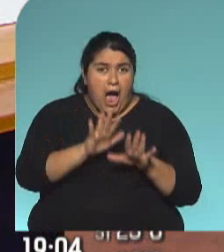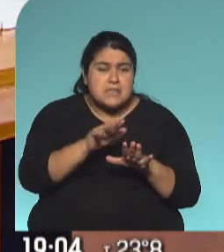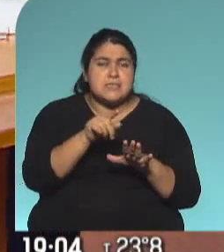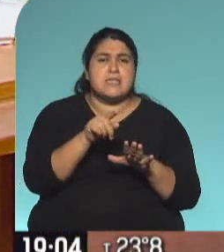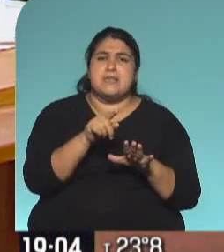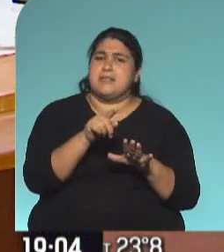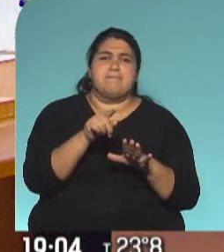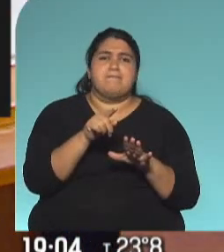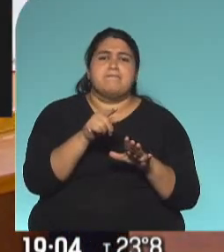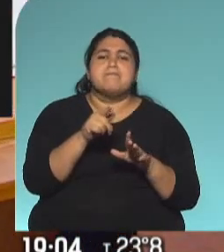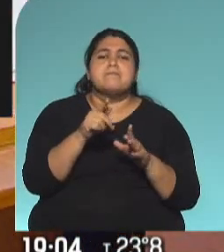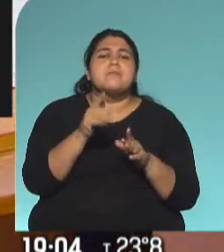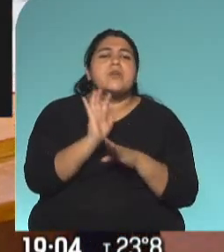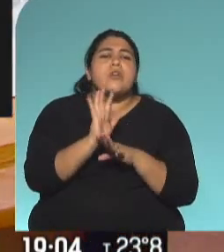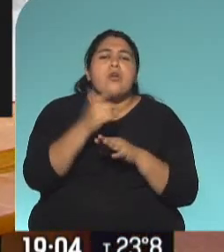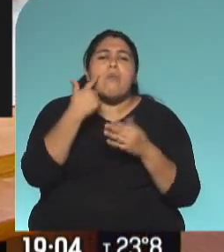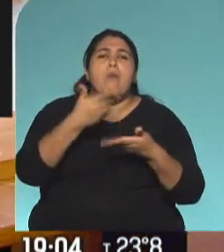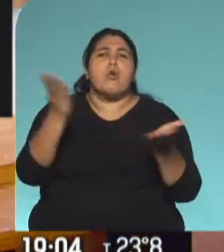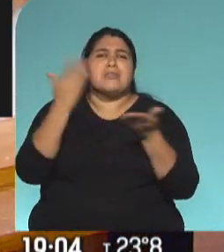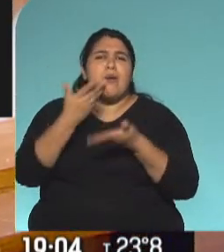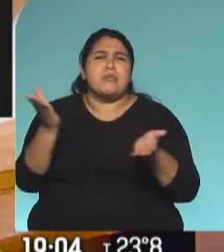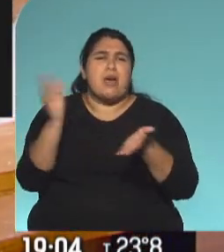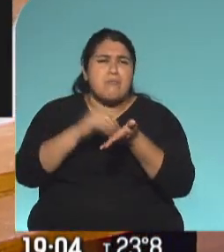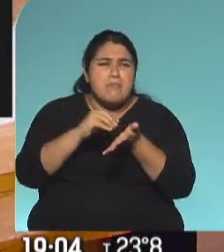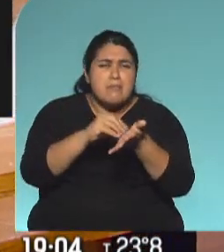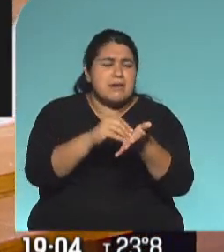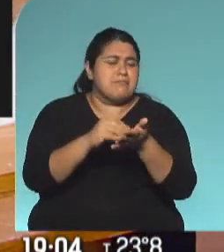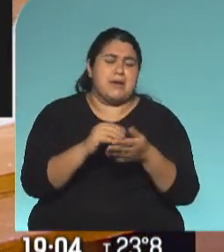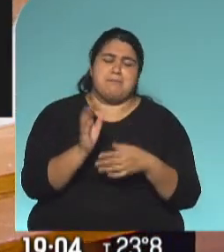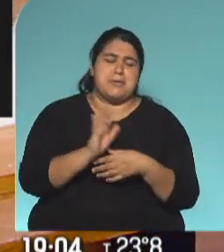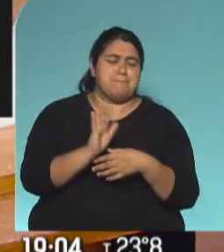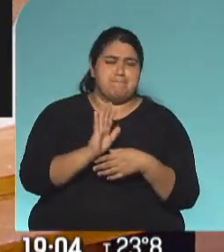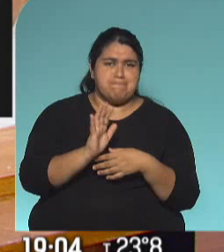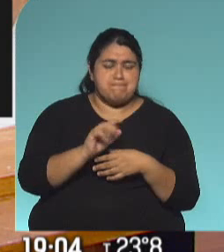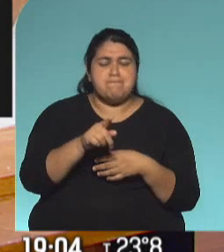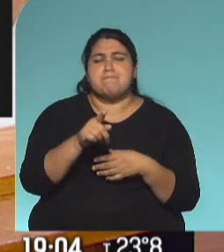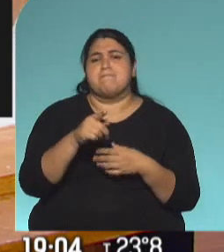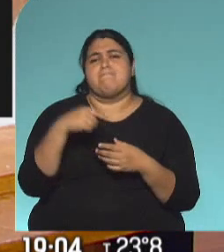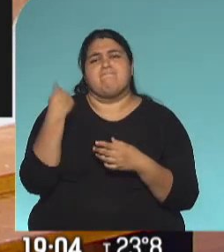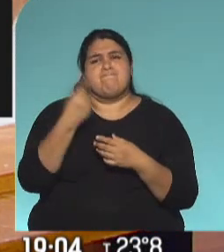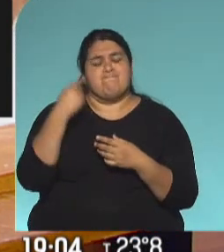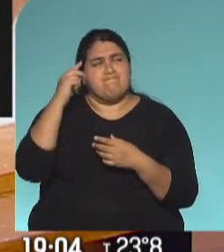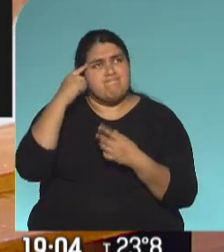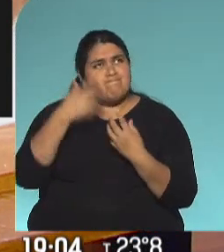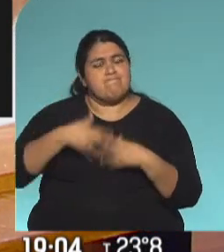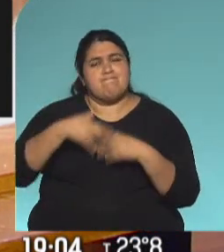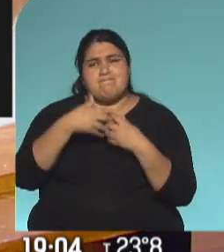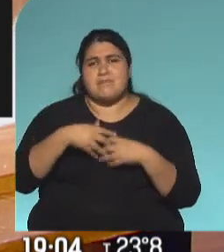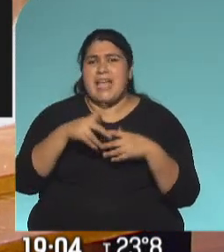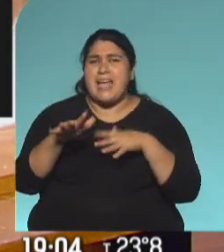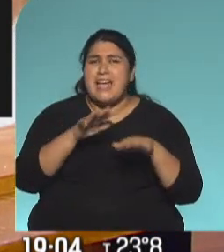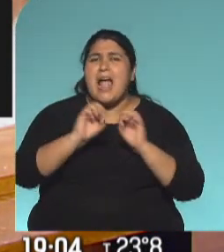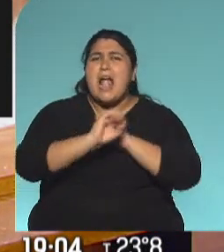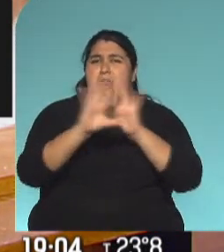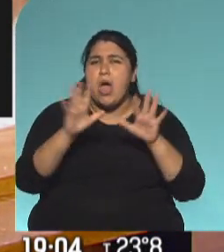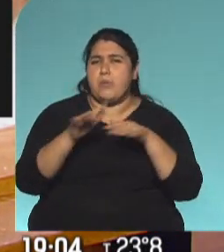nada alimentar el morbo compartiendo estos contenidos. La idea es reflexionar sobre la gravedad que tiene esto que